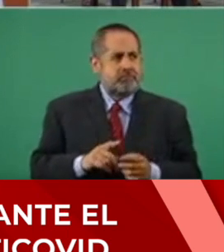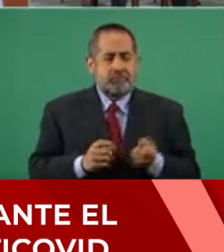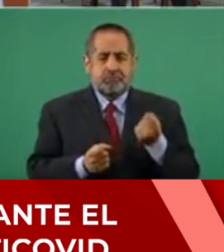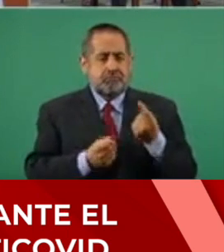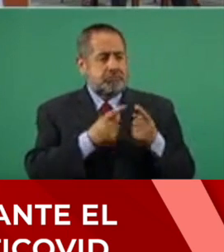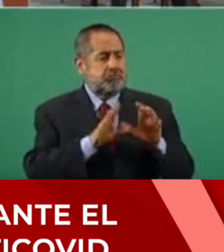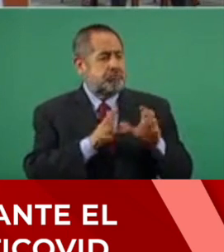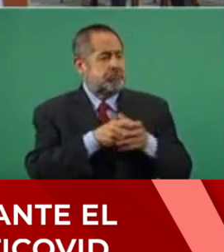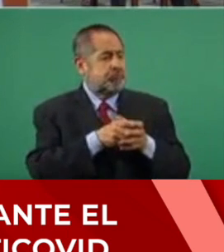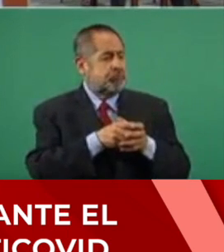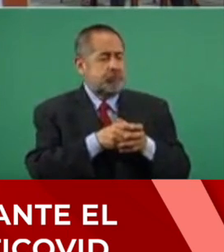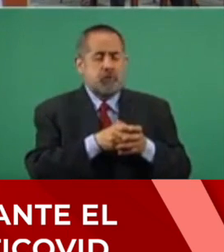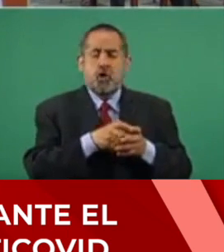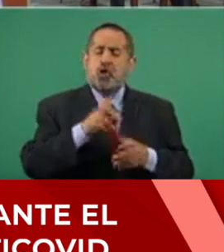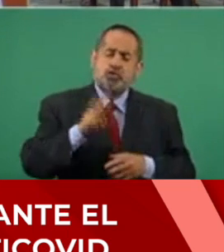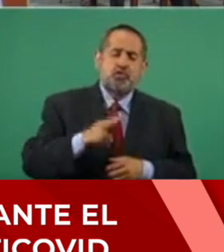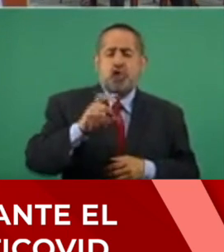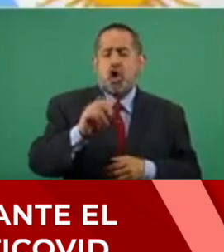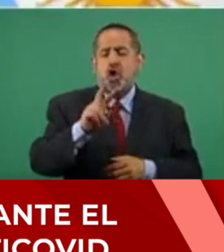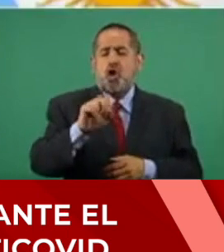pista de adorno